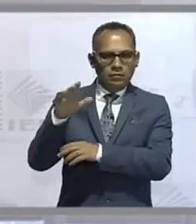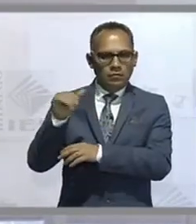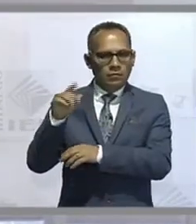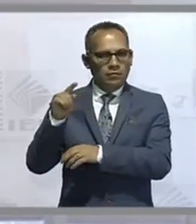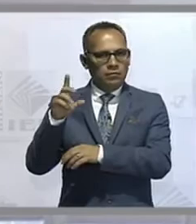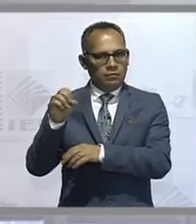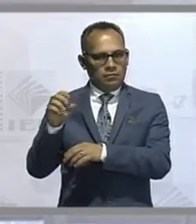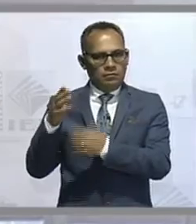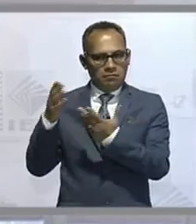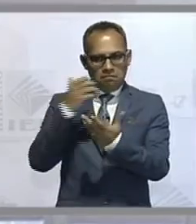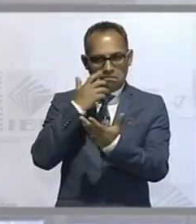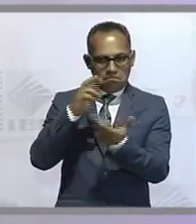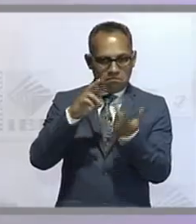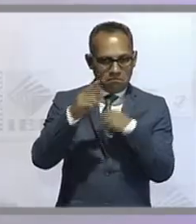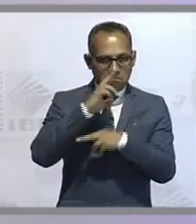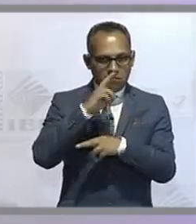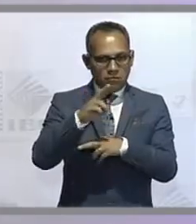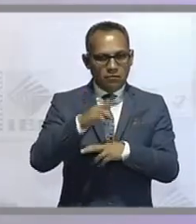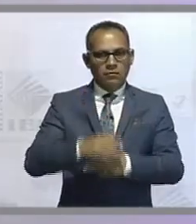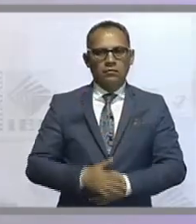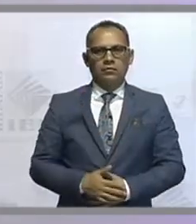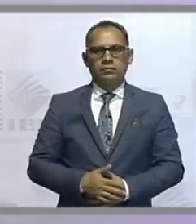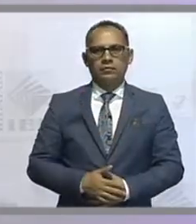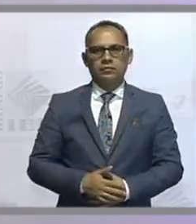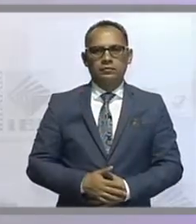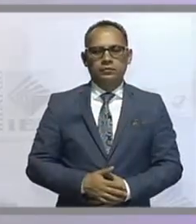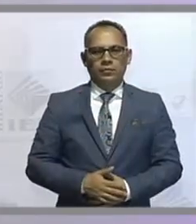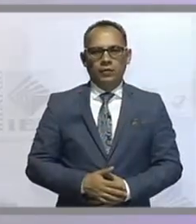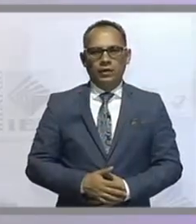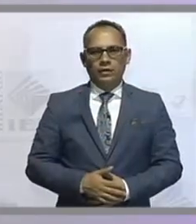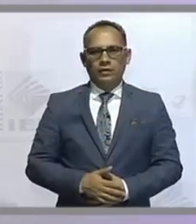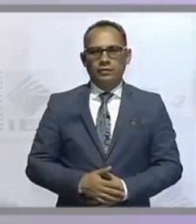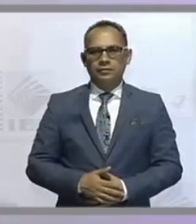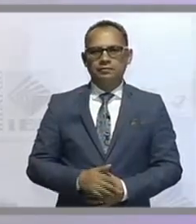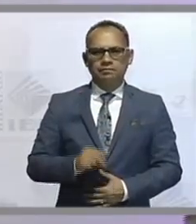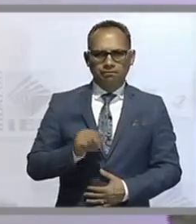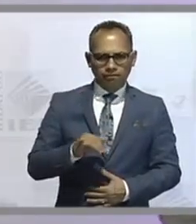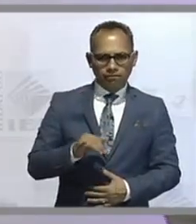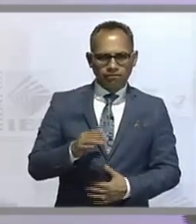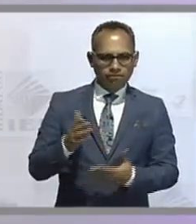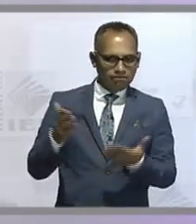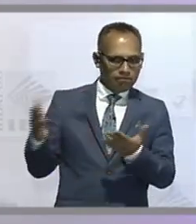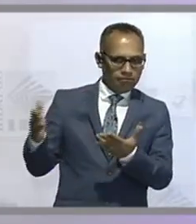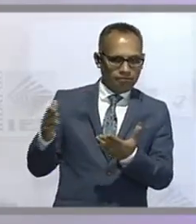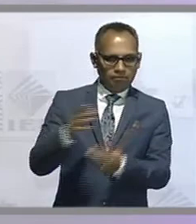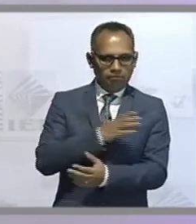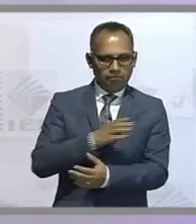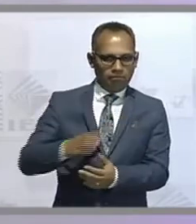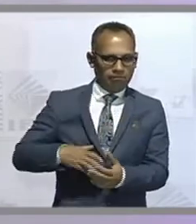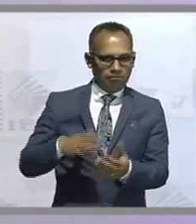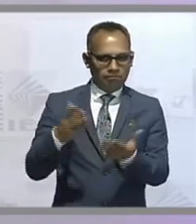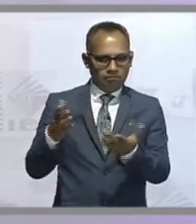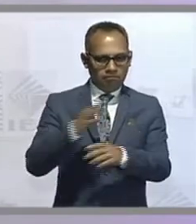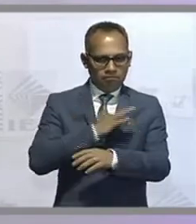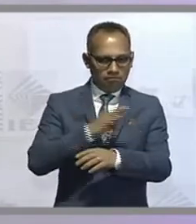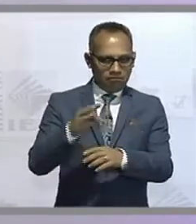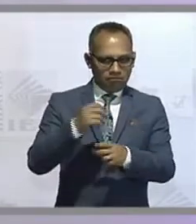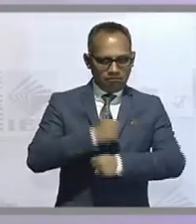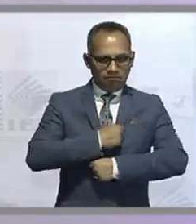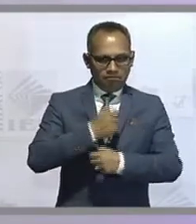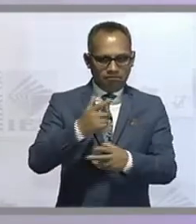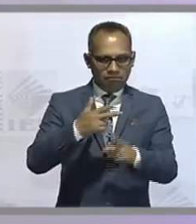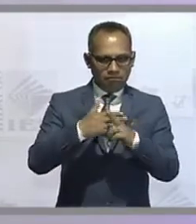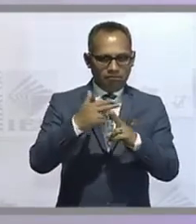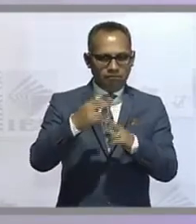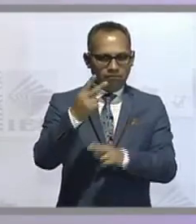hacer uso de su derecho de réplica sí gracias eso del uso del agua es el candidato ricardo magaña hasta por